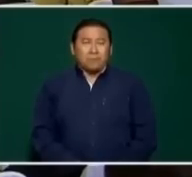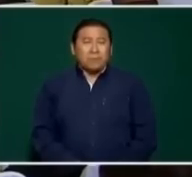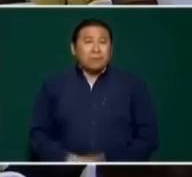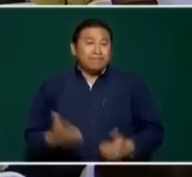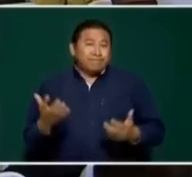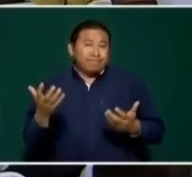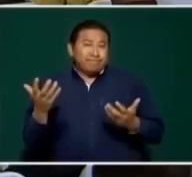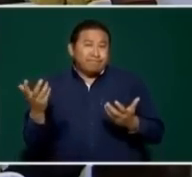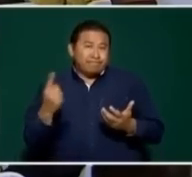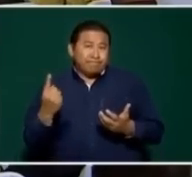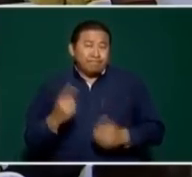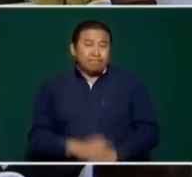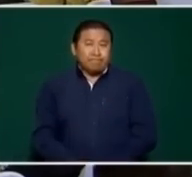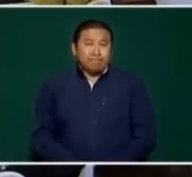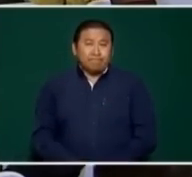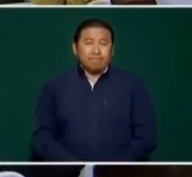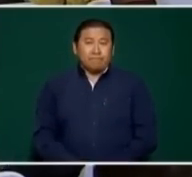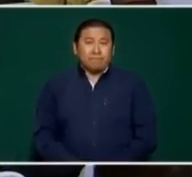para